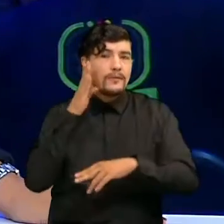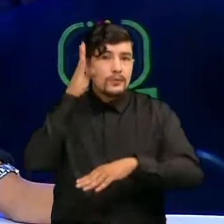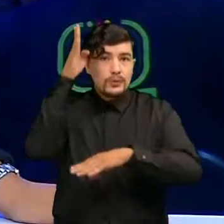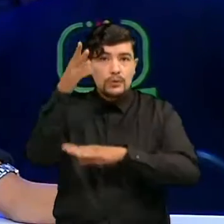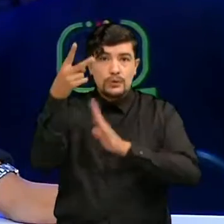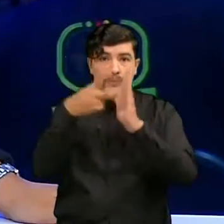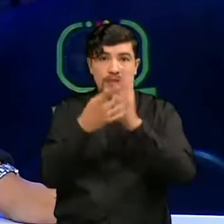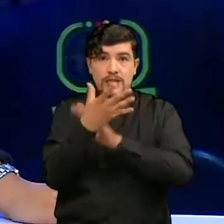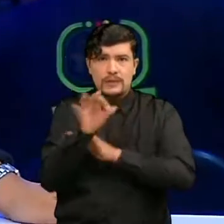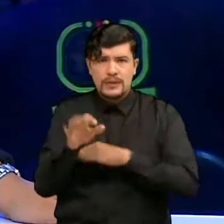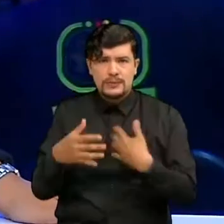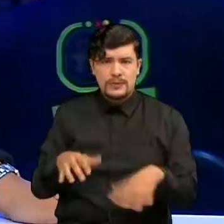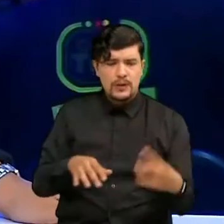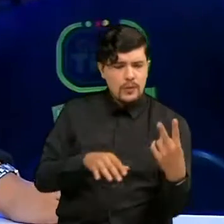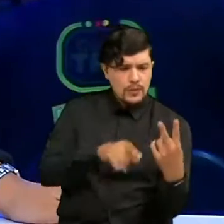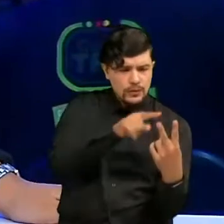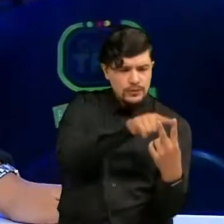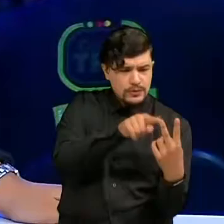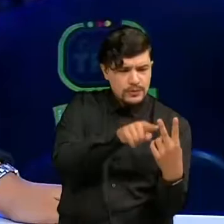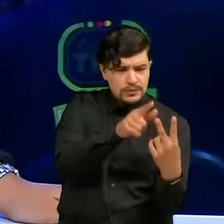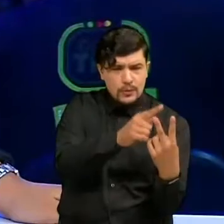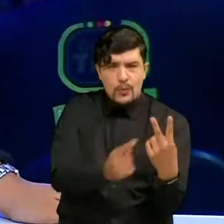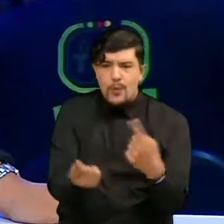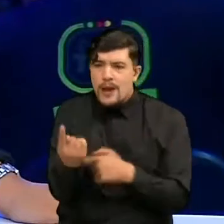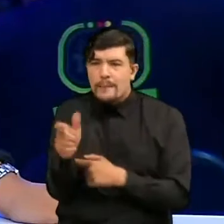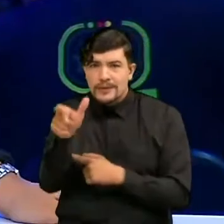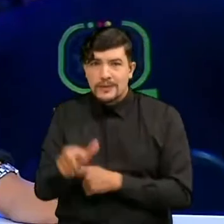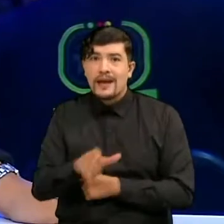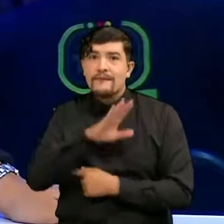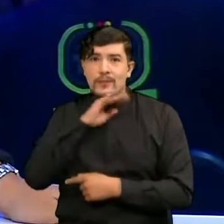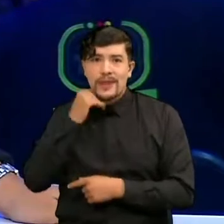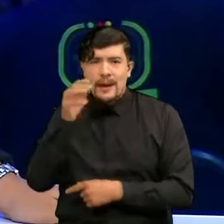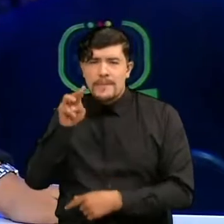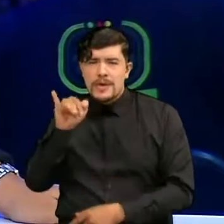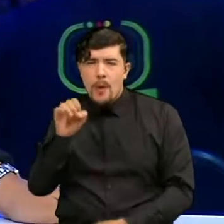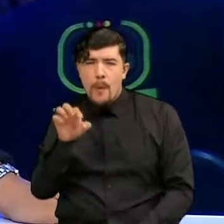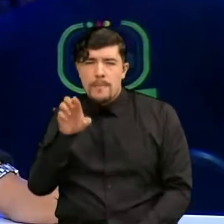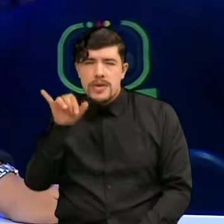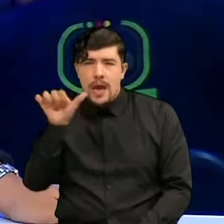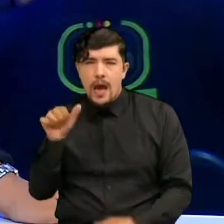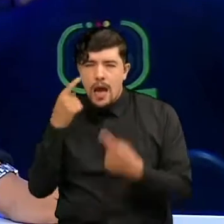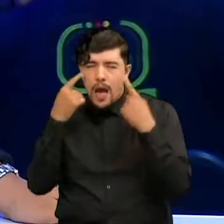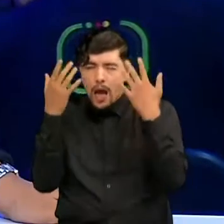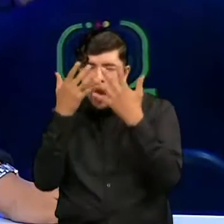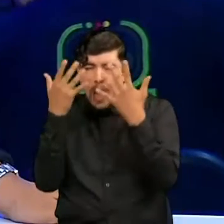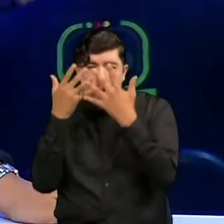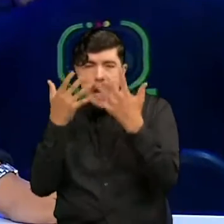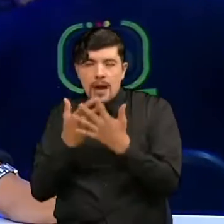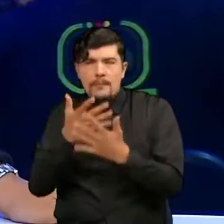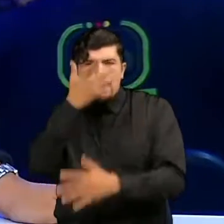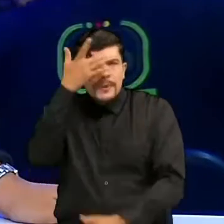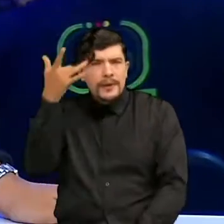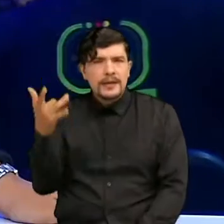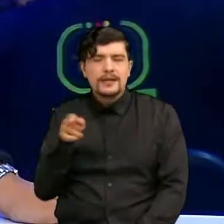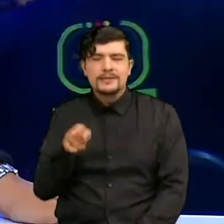2050 uno de cada dos ciudadanos sufrirá de miopía, esto como consecuencia del uso excesivo de los dispositivos